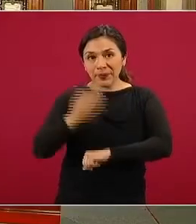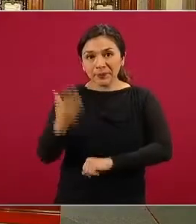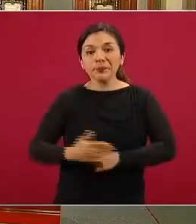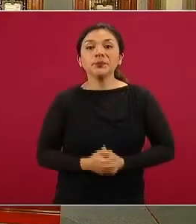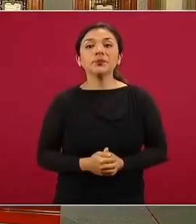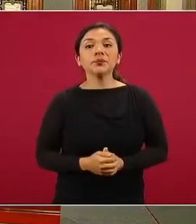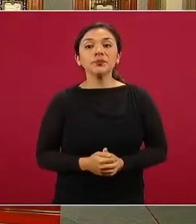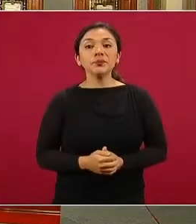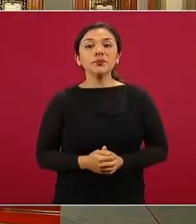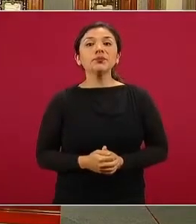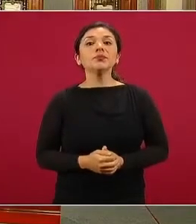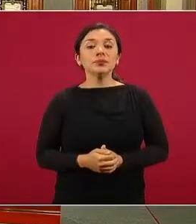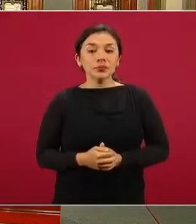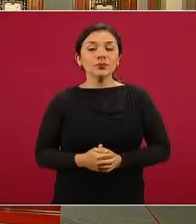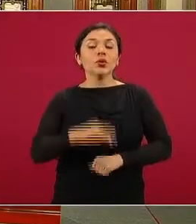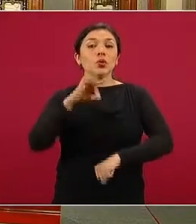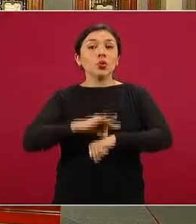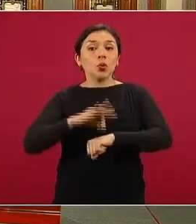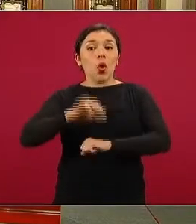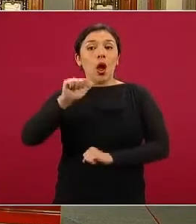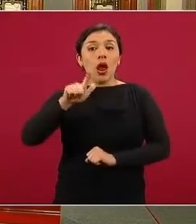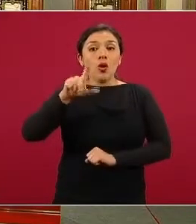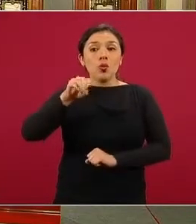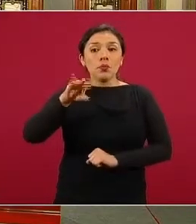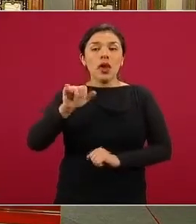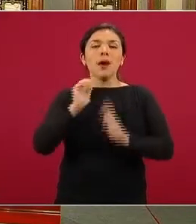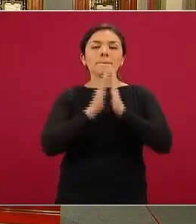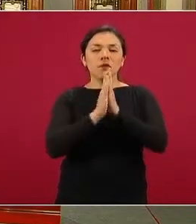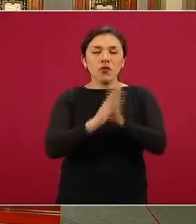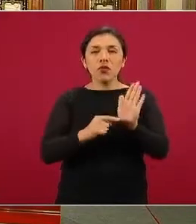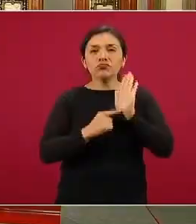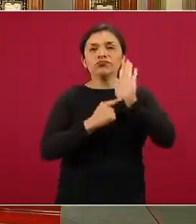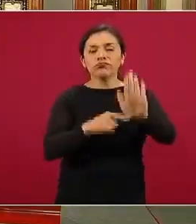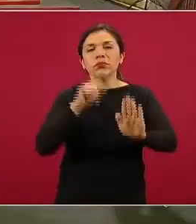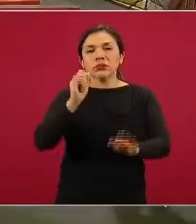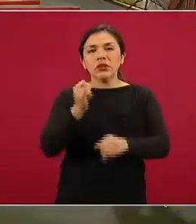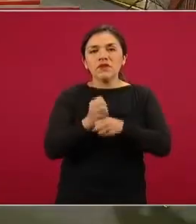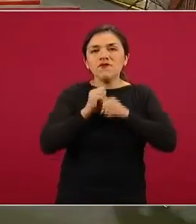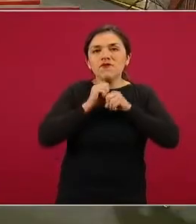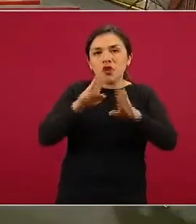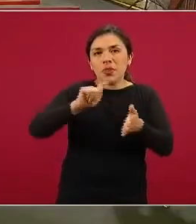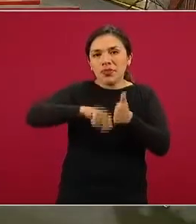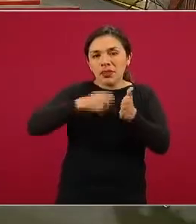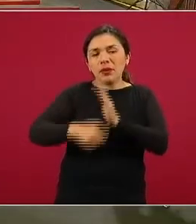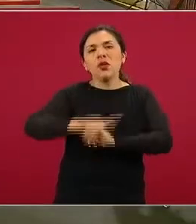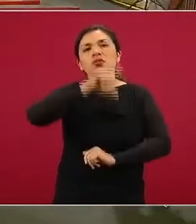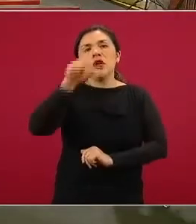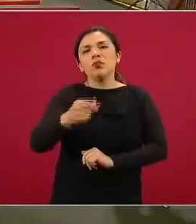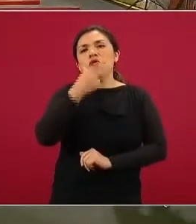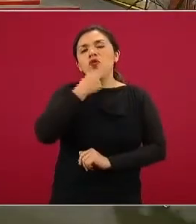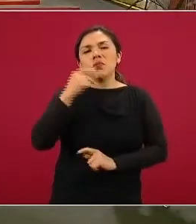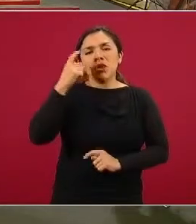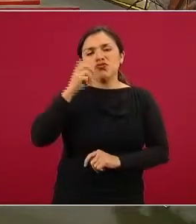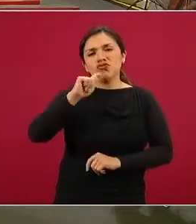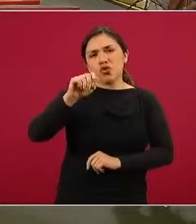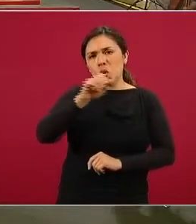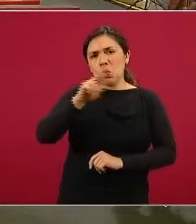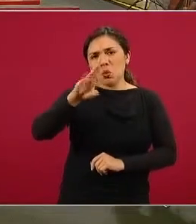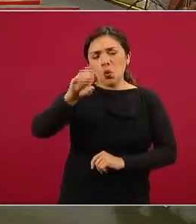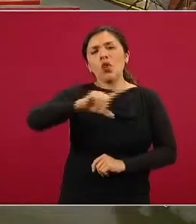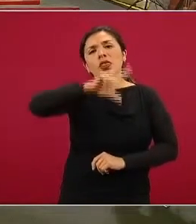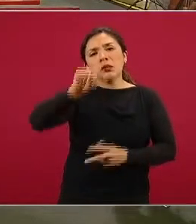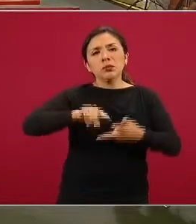gracias. Le pido entonces al doctor Alomía si presenta, enseguida tendríamos la presentación del secretario Torruco y abrimos a preguntas